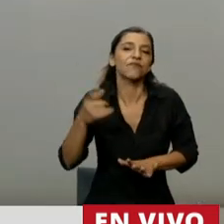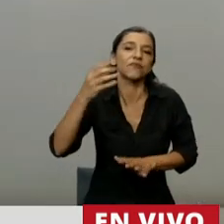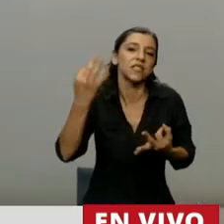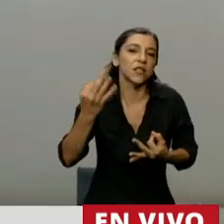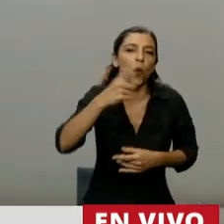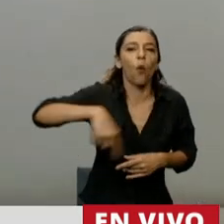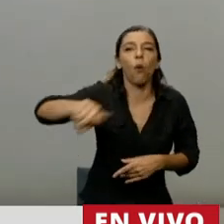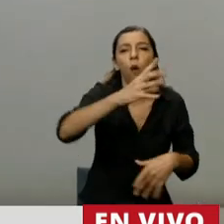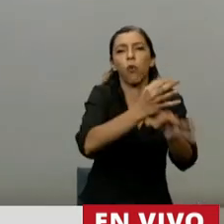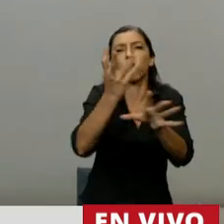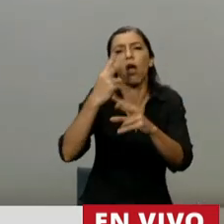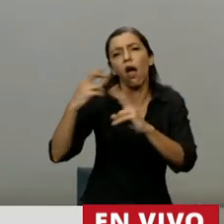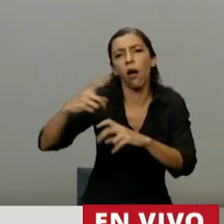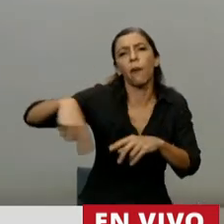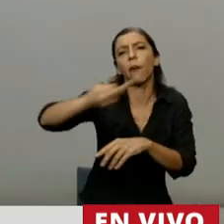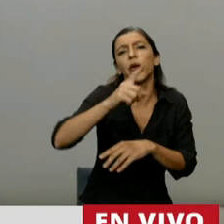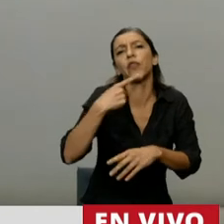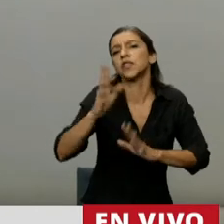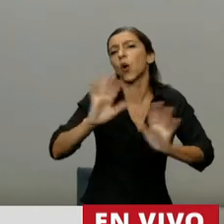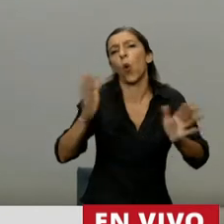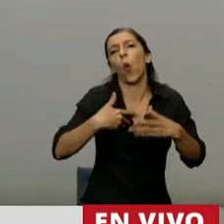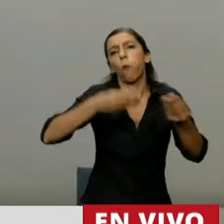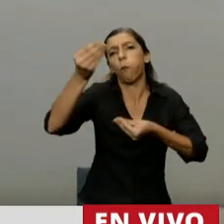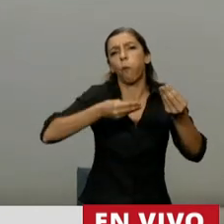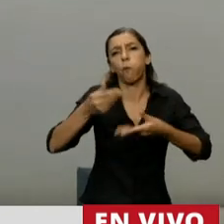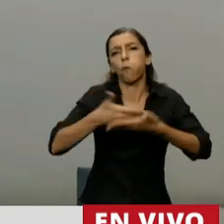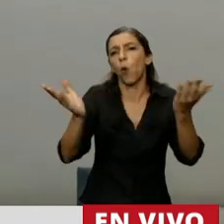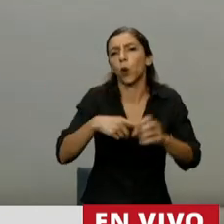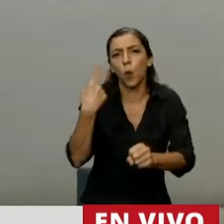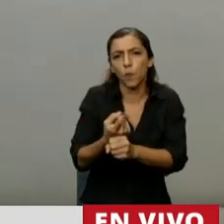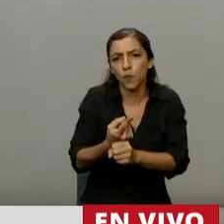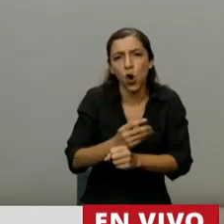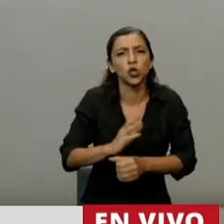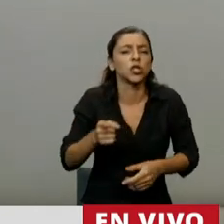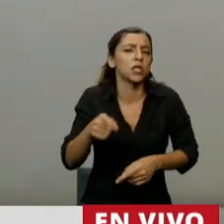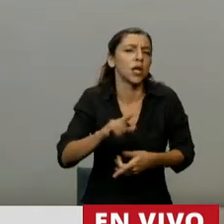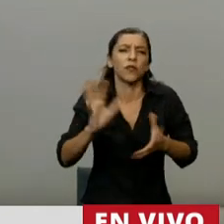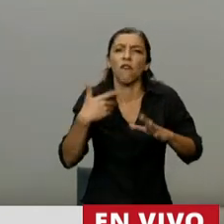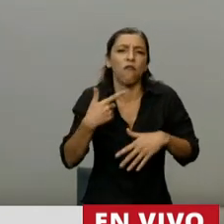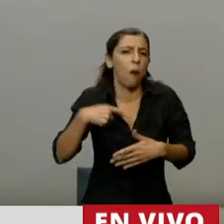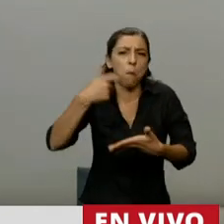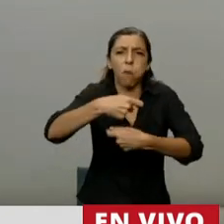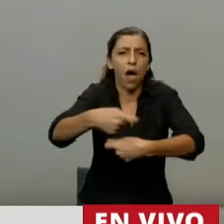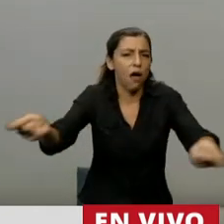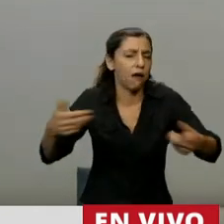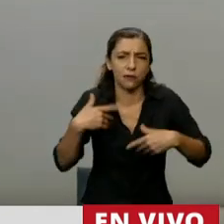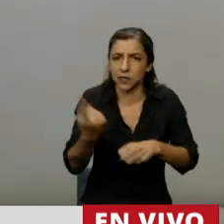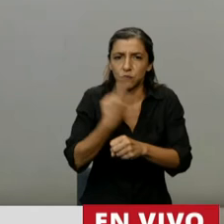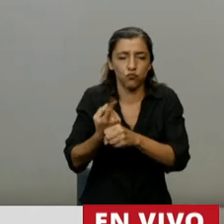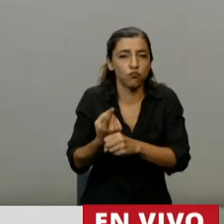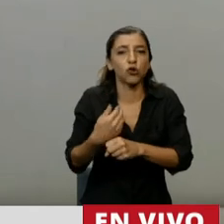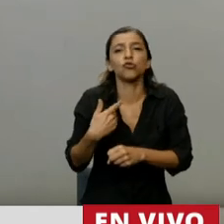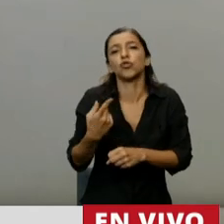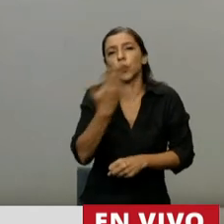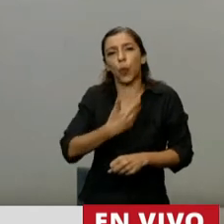el presupuesto público va a ser incumplible, que el déficit fiscal se va a ir por las nubes, que el gobierno tendrá que emitir o que tendrá